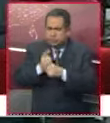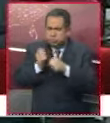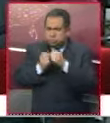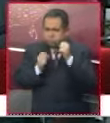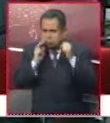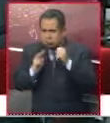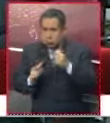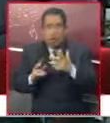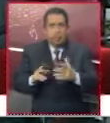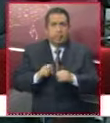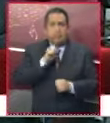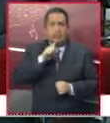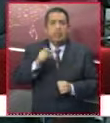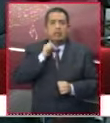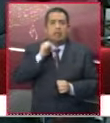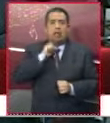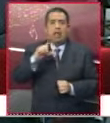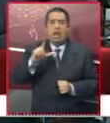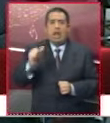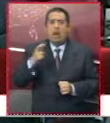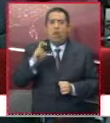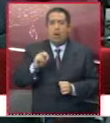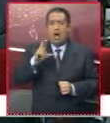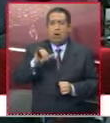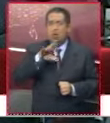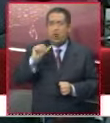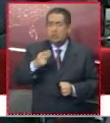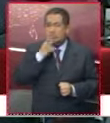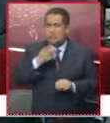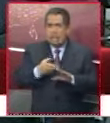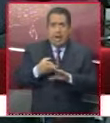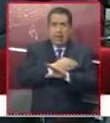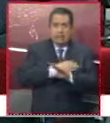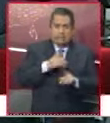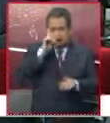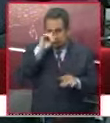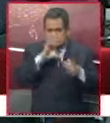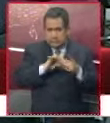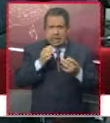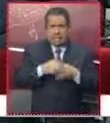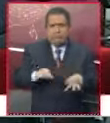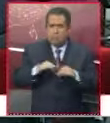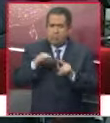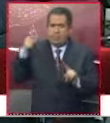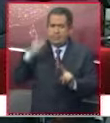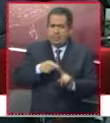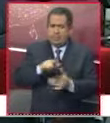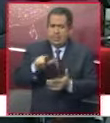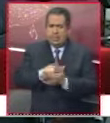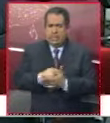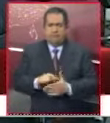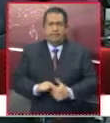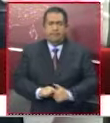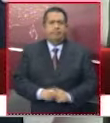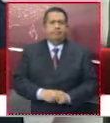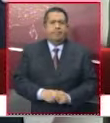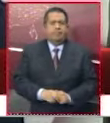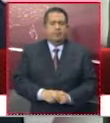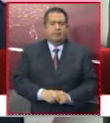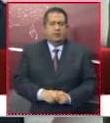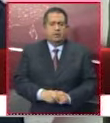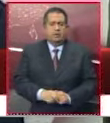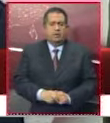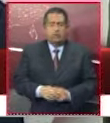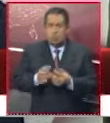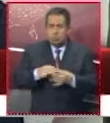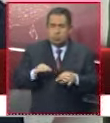su parte, la senadora Laura Rojas aseveró que la prevención debe ser la parte medular de la ley. Y es verdad que